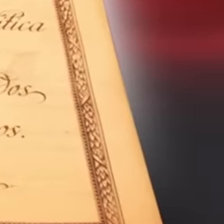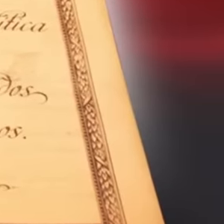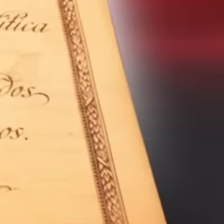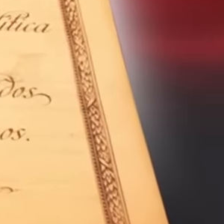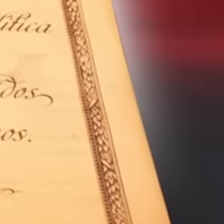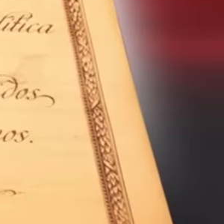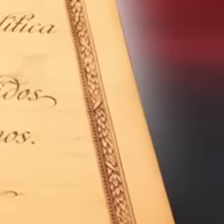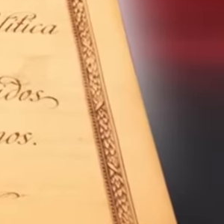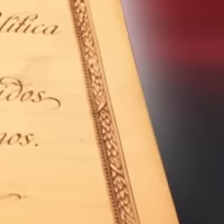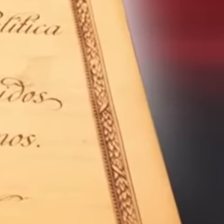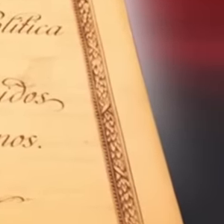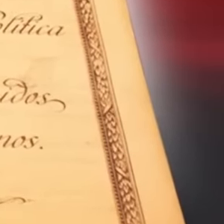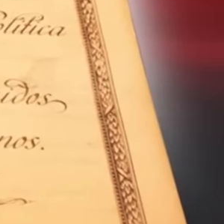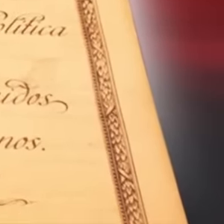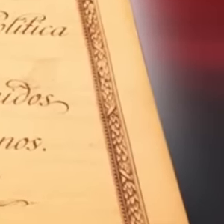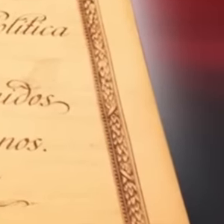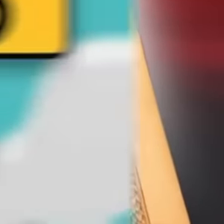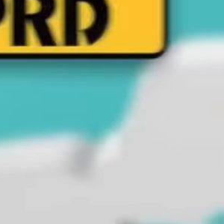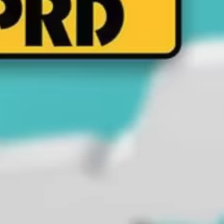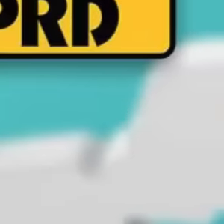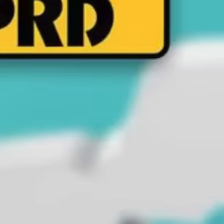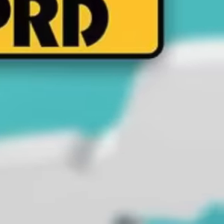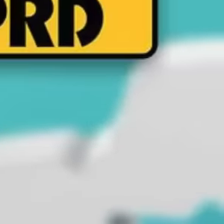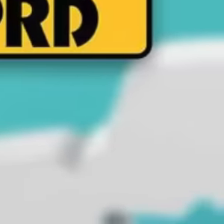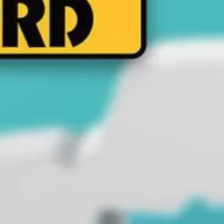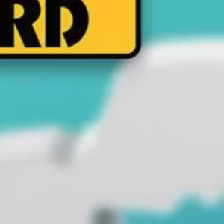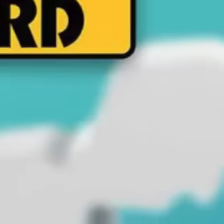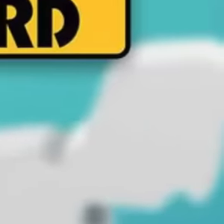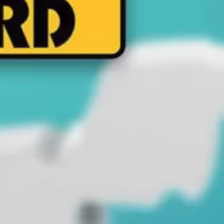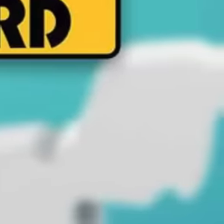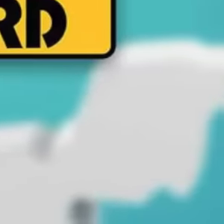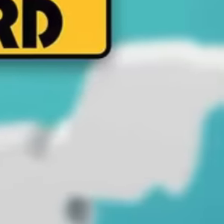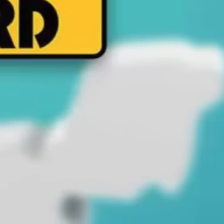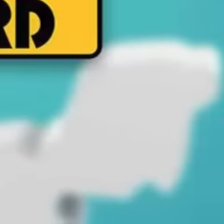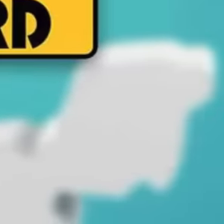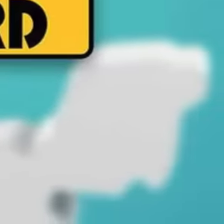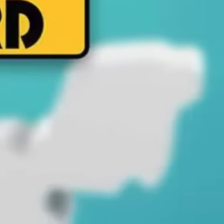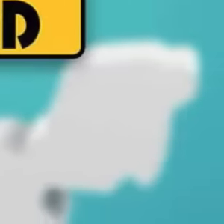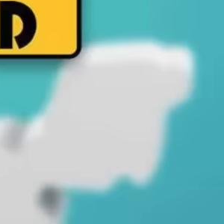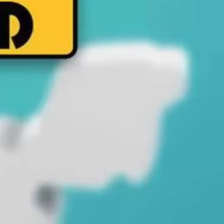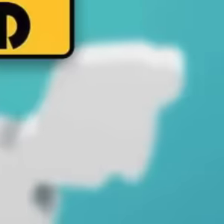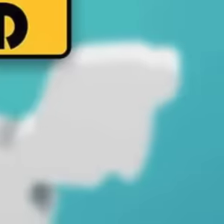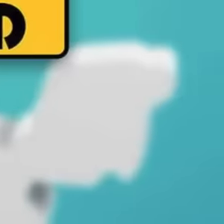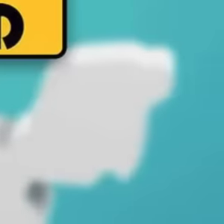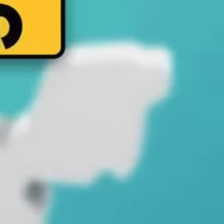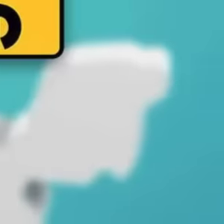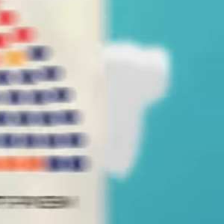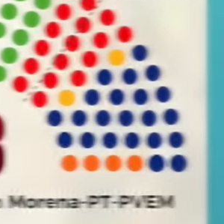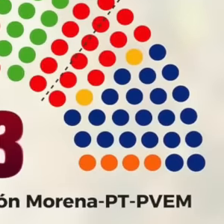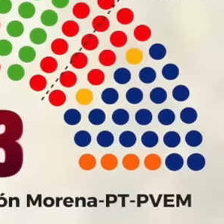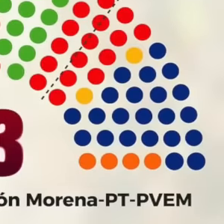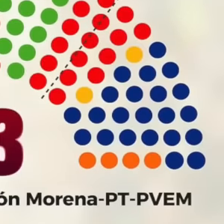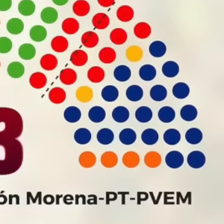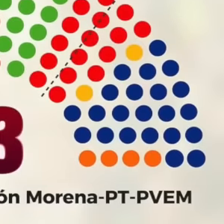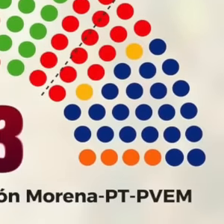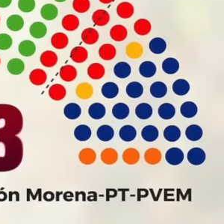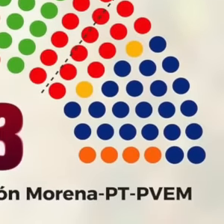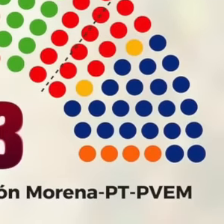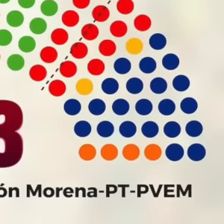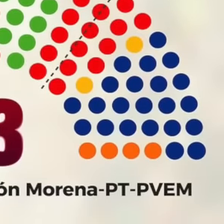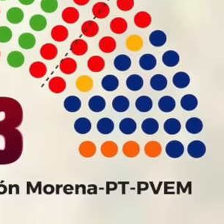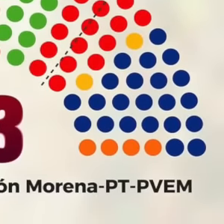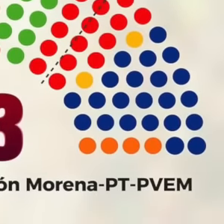la Constitución sin la necesidad de la oposición. El bloque de la Cuarta Transformación